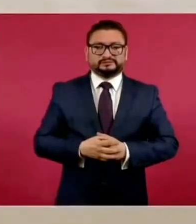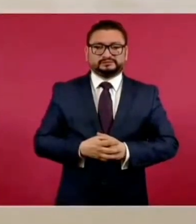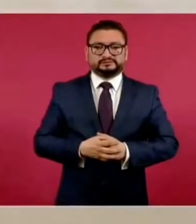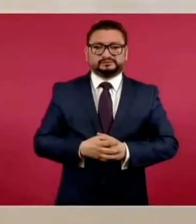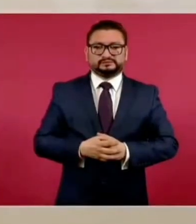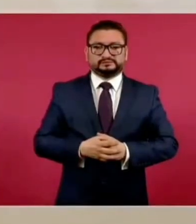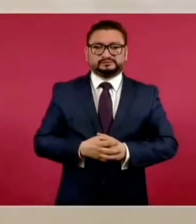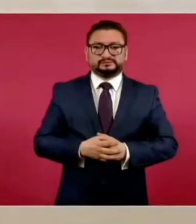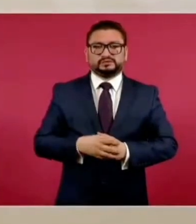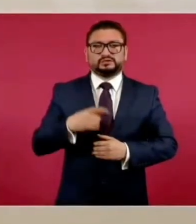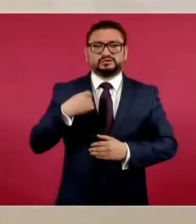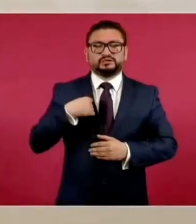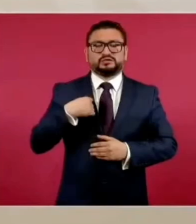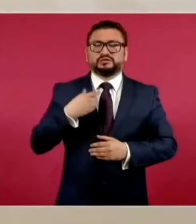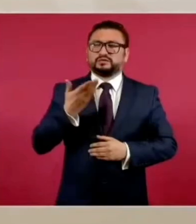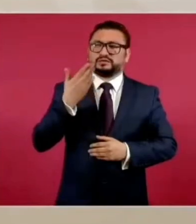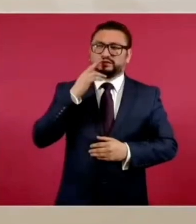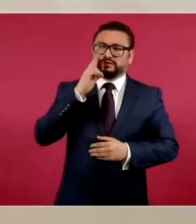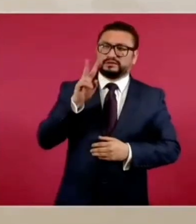Estaba yo viendo